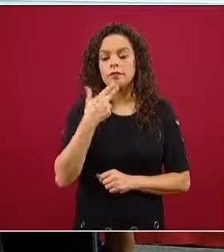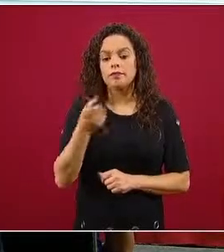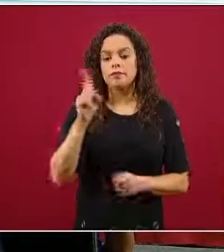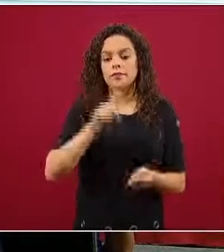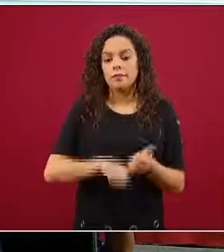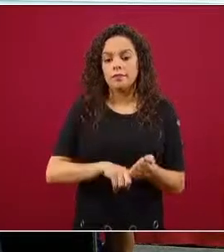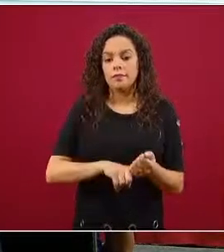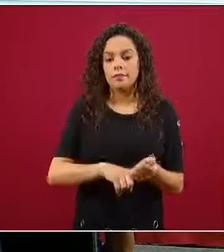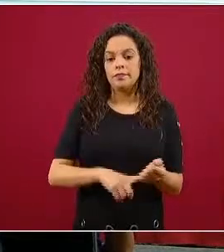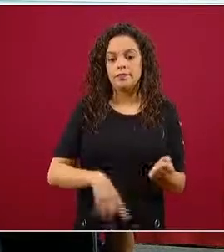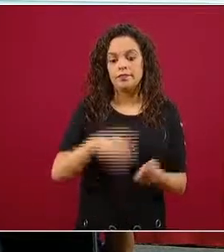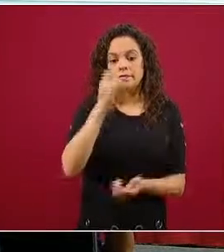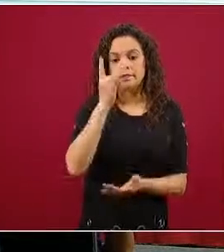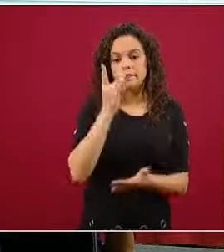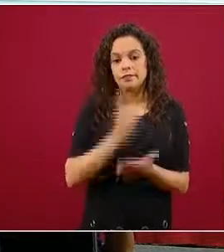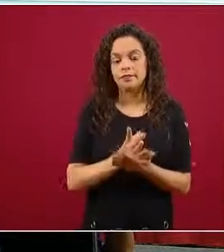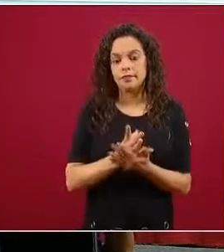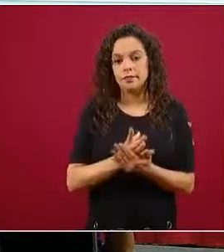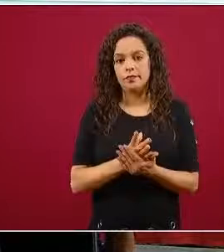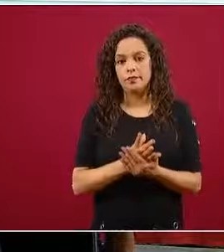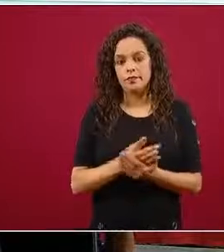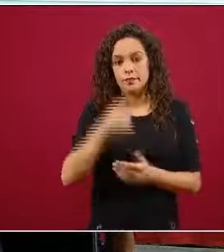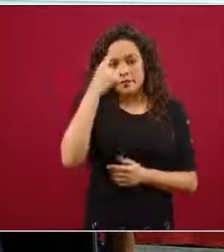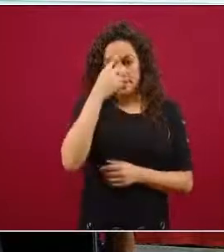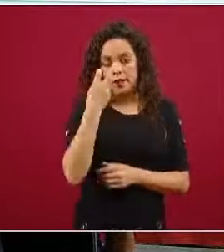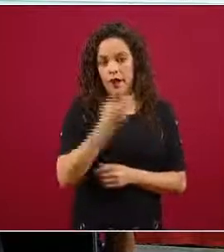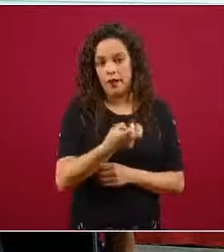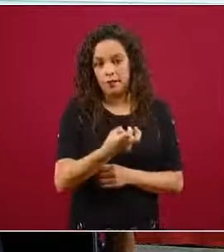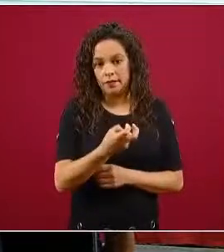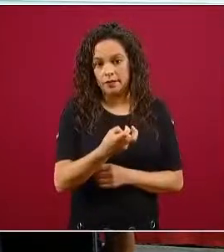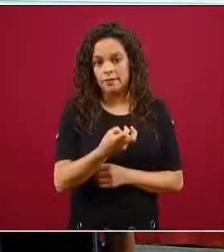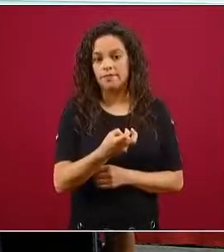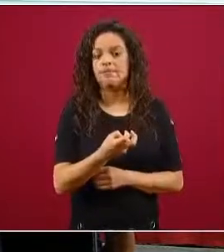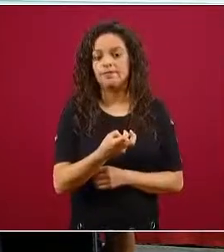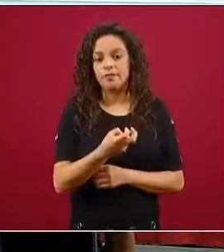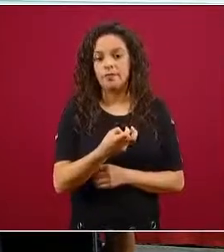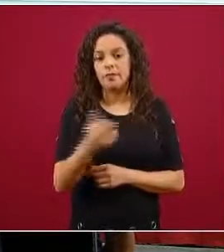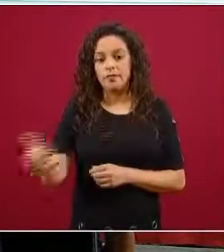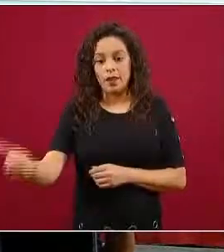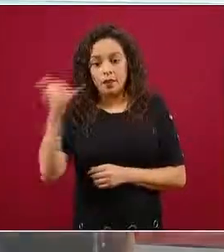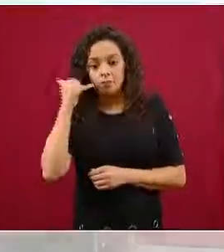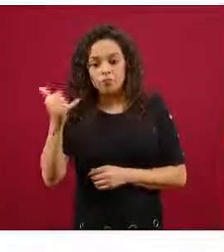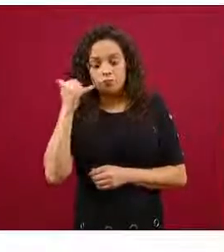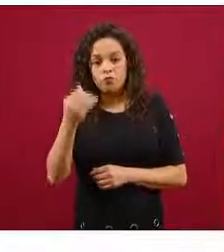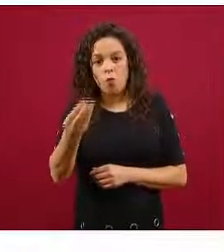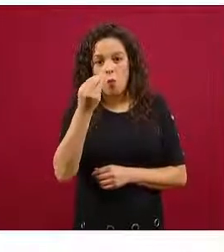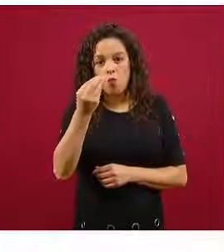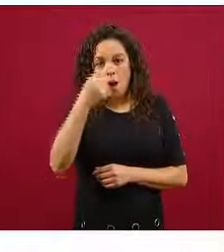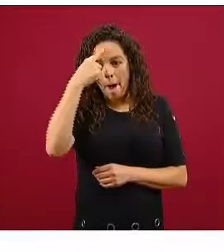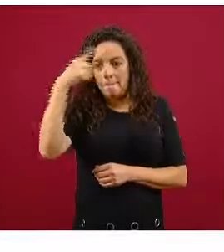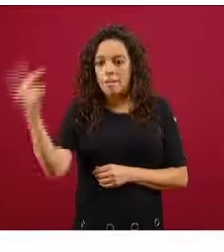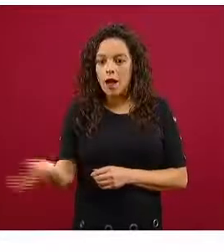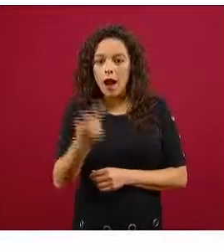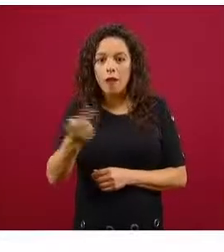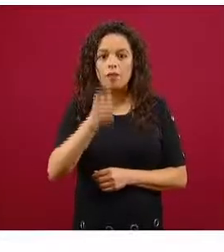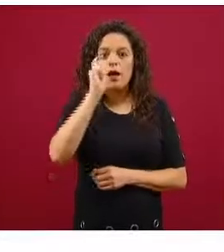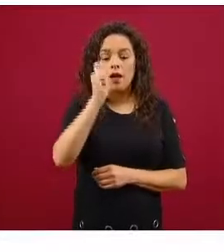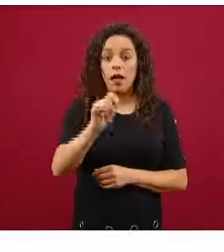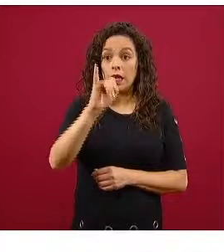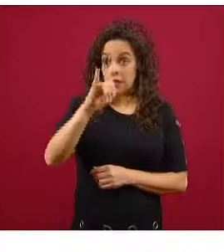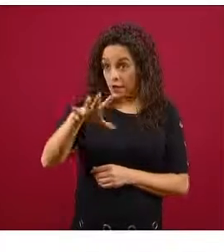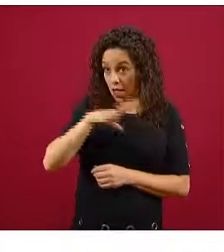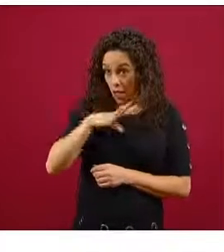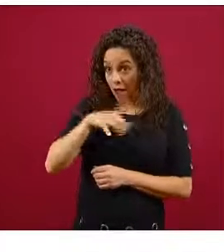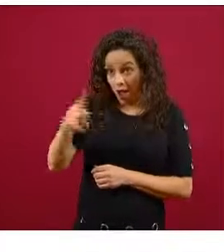Hemos saturado la línea con personas que nos han llamado para preguntar si efectivamente existe la línea, entonces